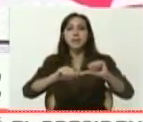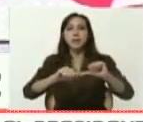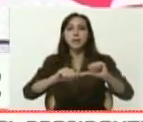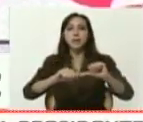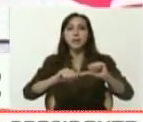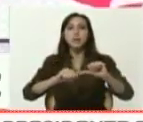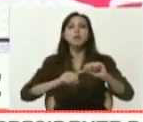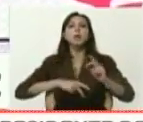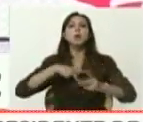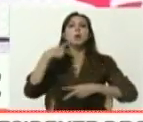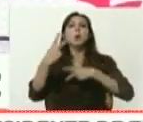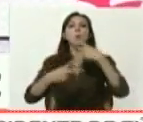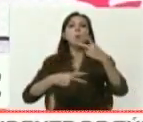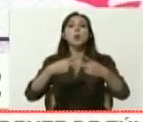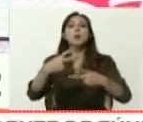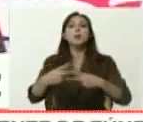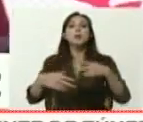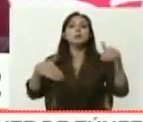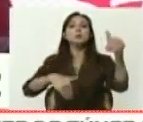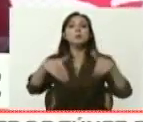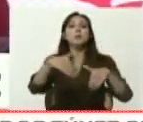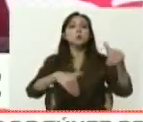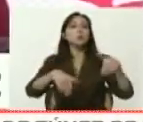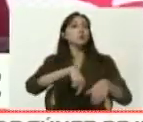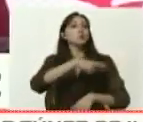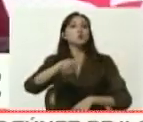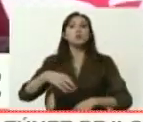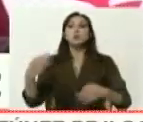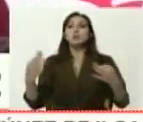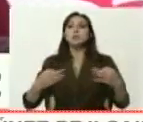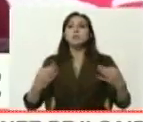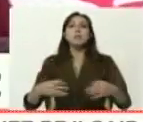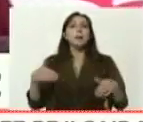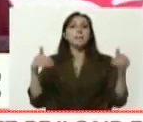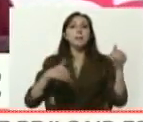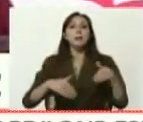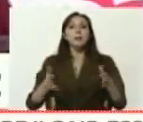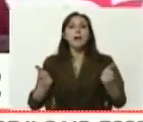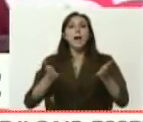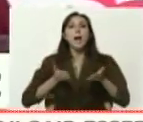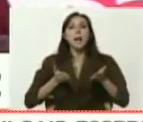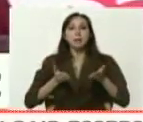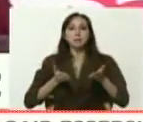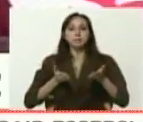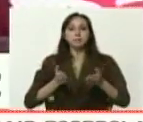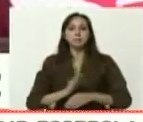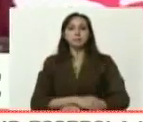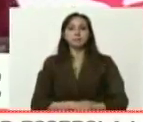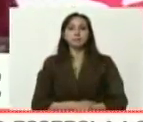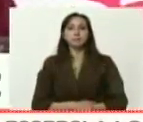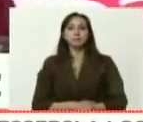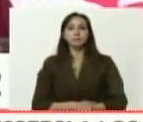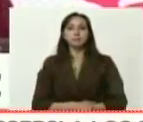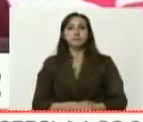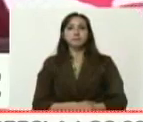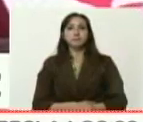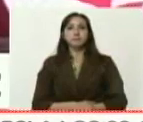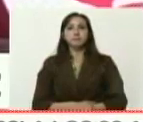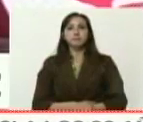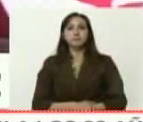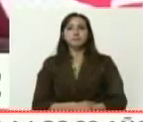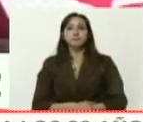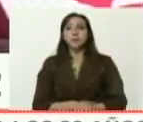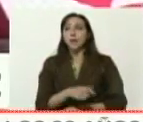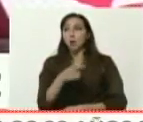procesos electorales allí y siempre hemos ganado, le hice la pregunta del preámbulo. La mitad no